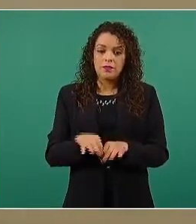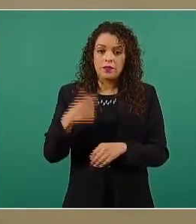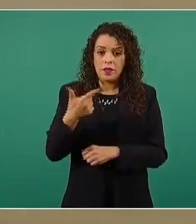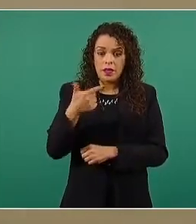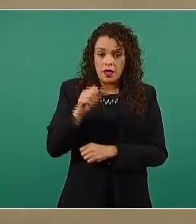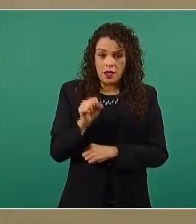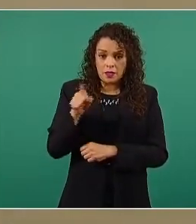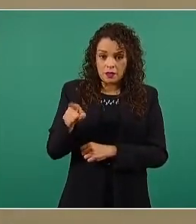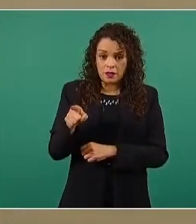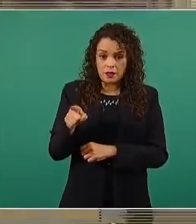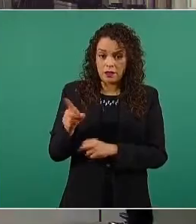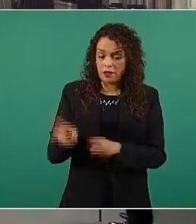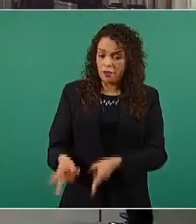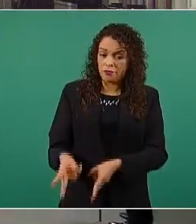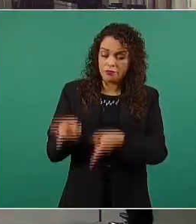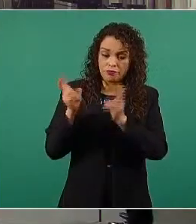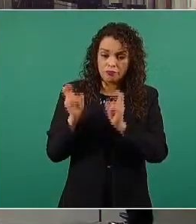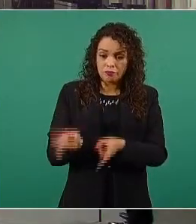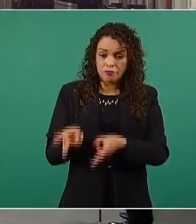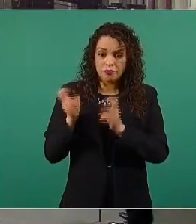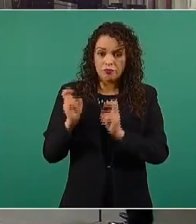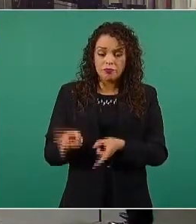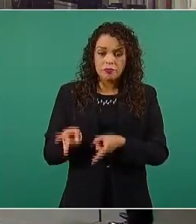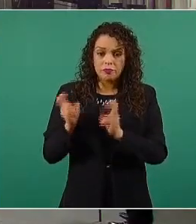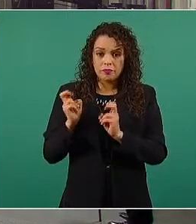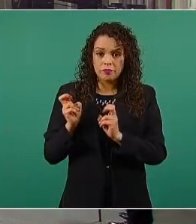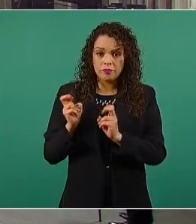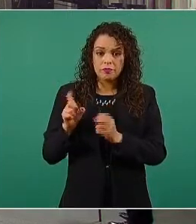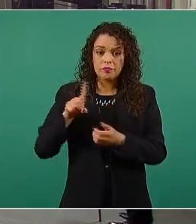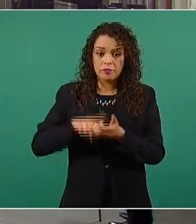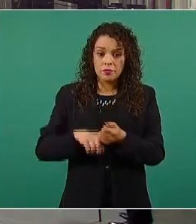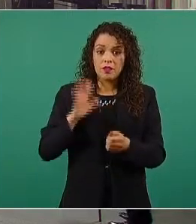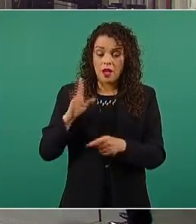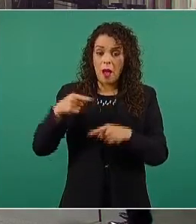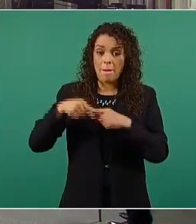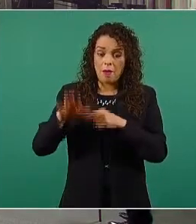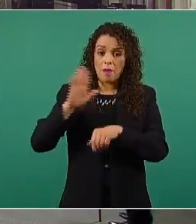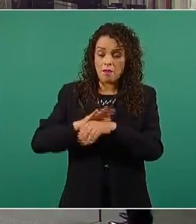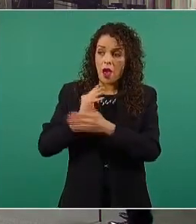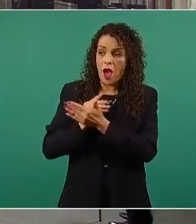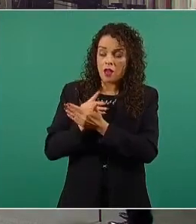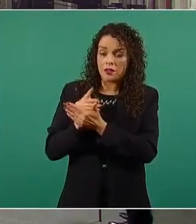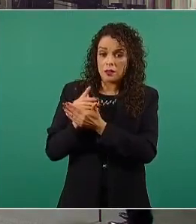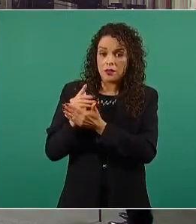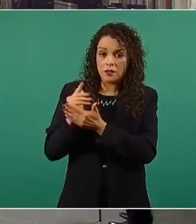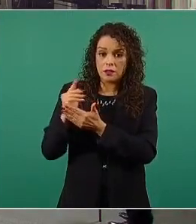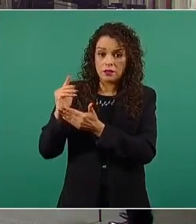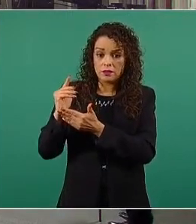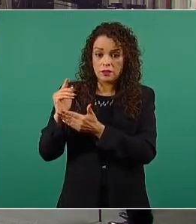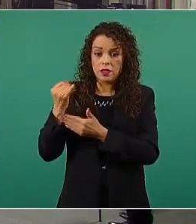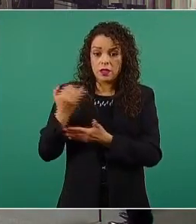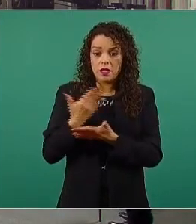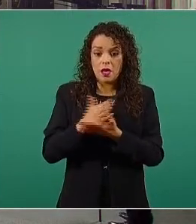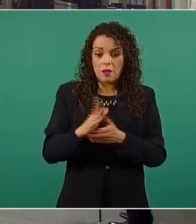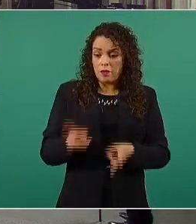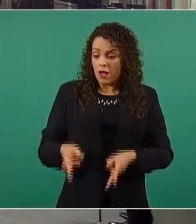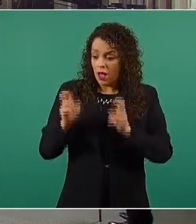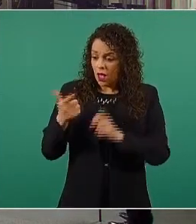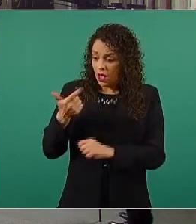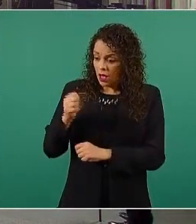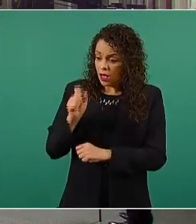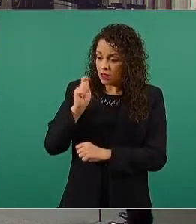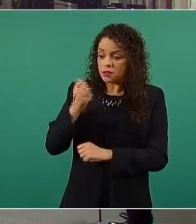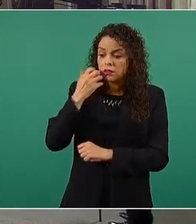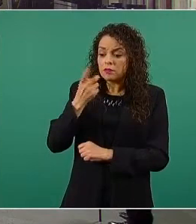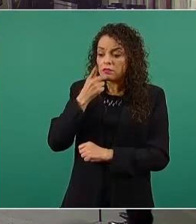gas, lamentablemente, pues es una industria en crecimiento, pero además el robo de gas implica que quienes se dedican a